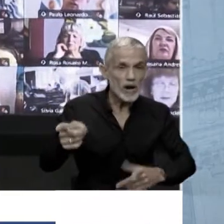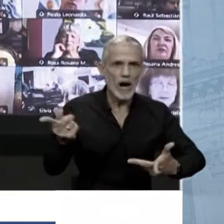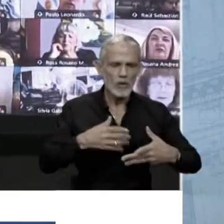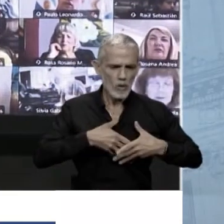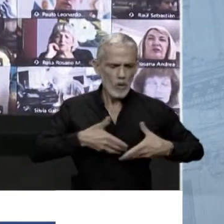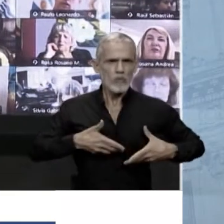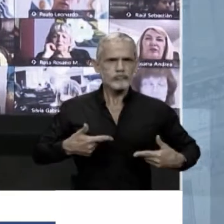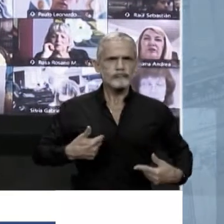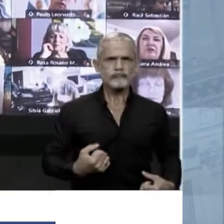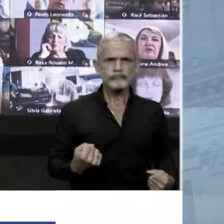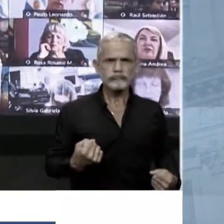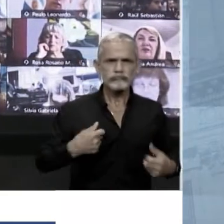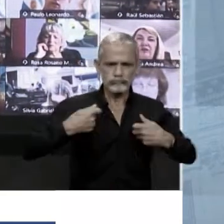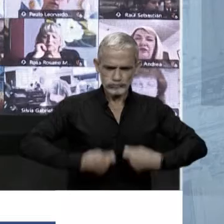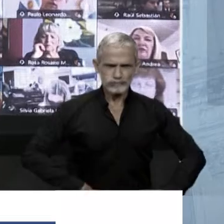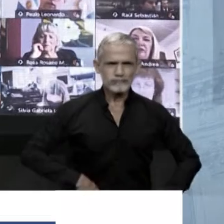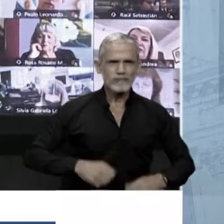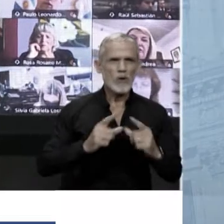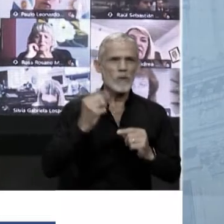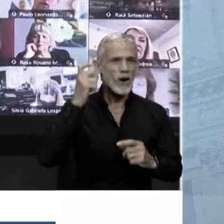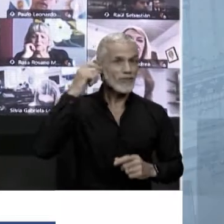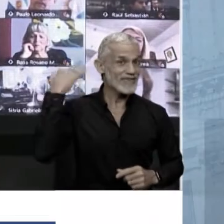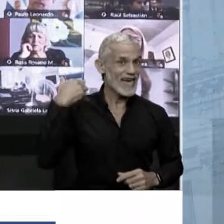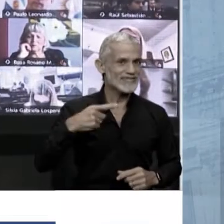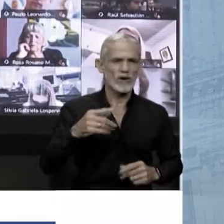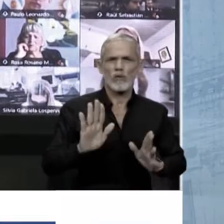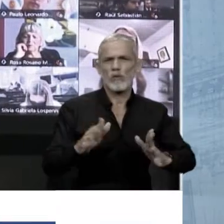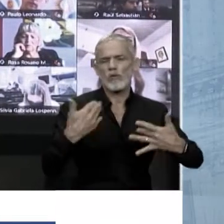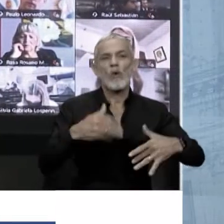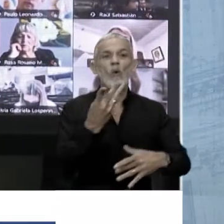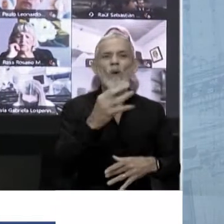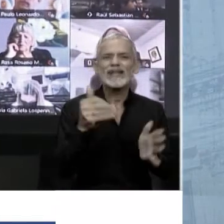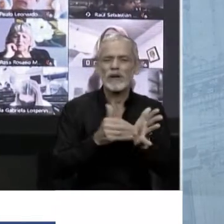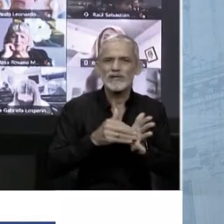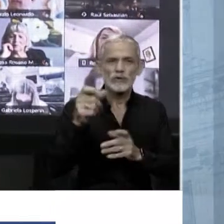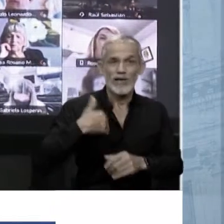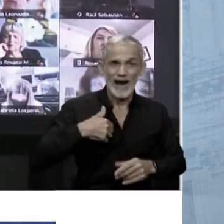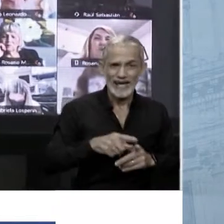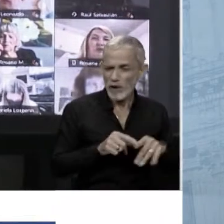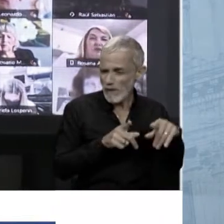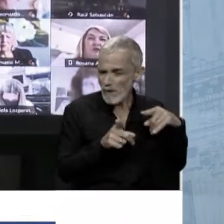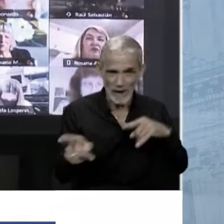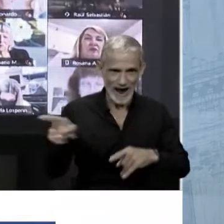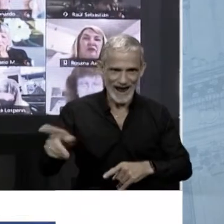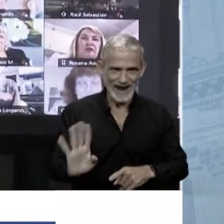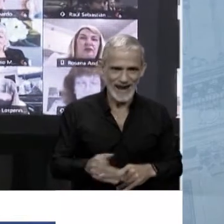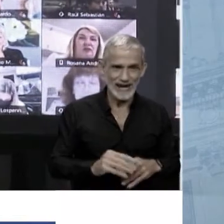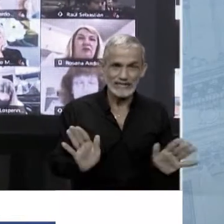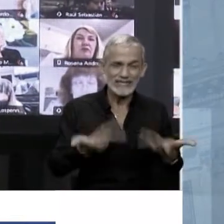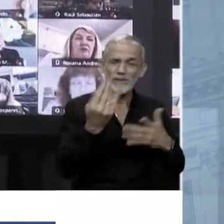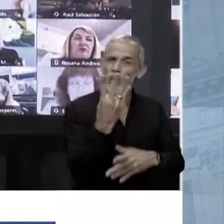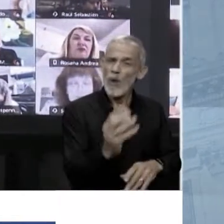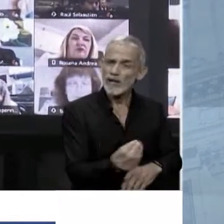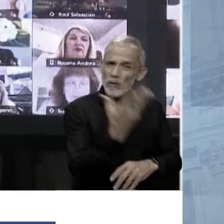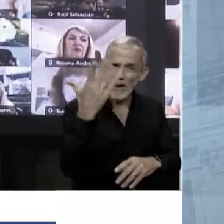inflado, ese puño cerrado, vistiendo la 10, con él corríamos 40 millones de argentinos, sobre todo los más humildes, que se levantaban a las